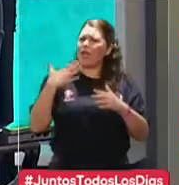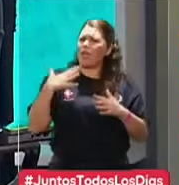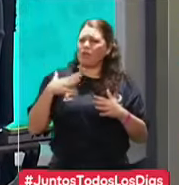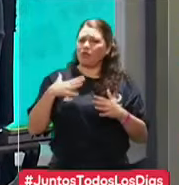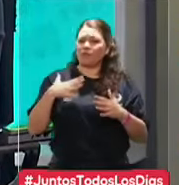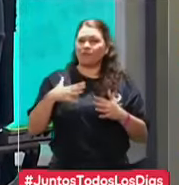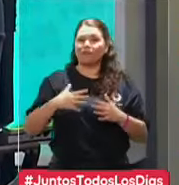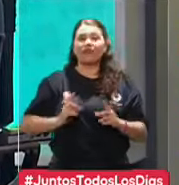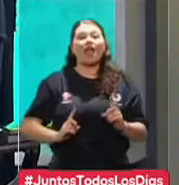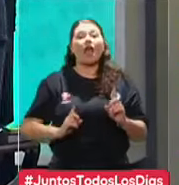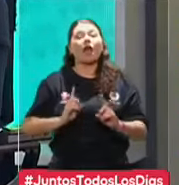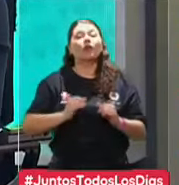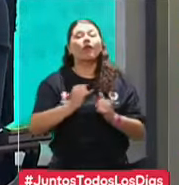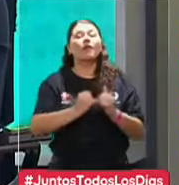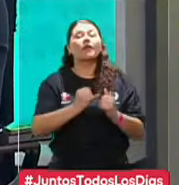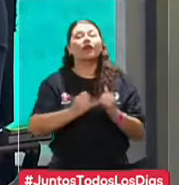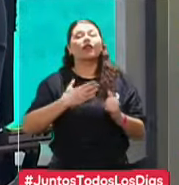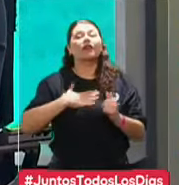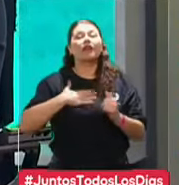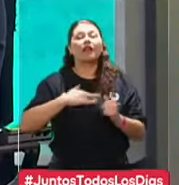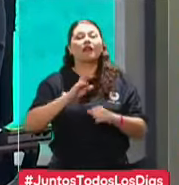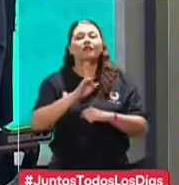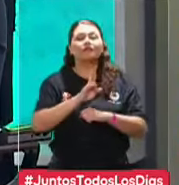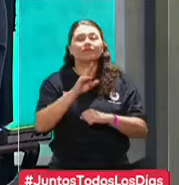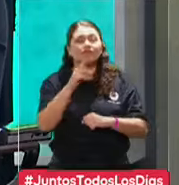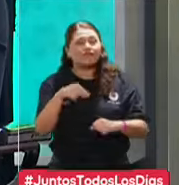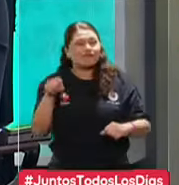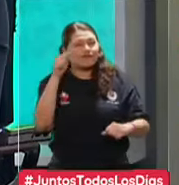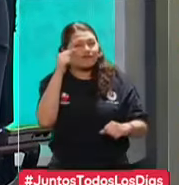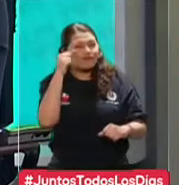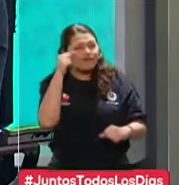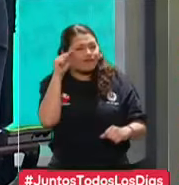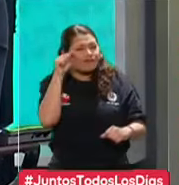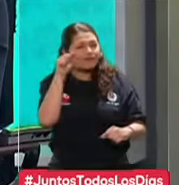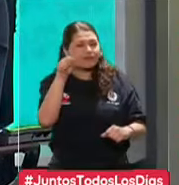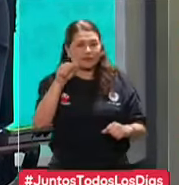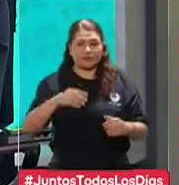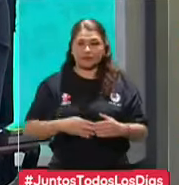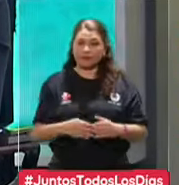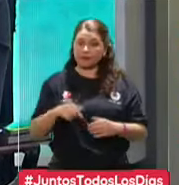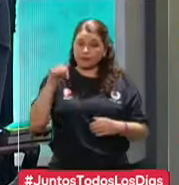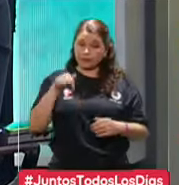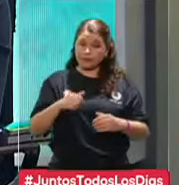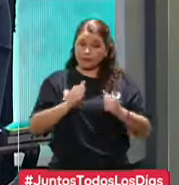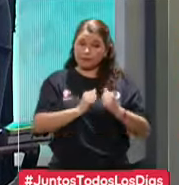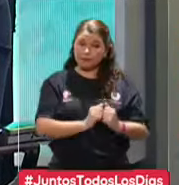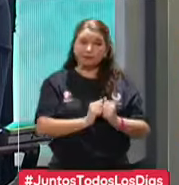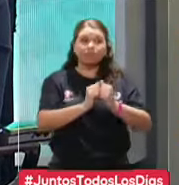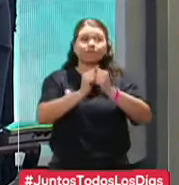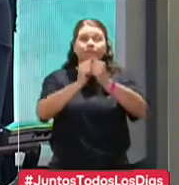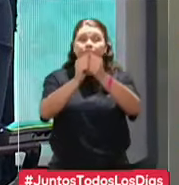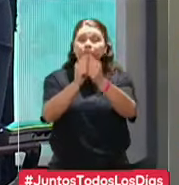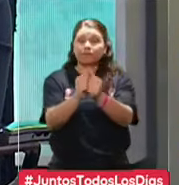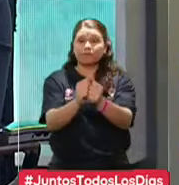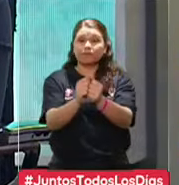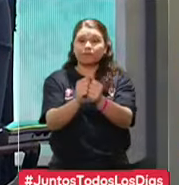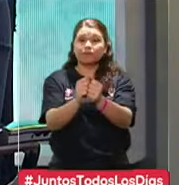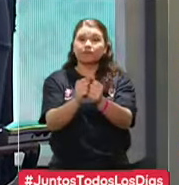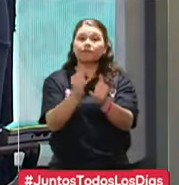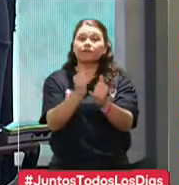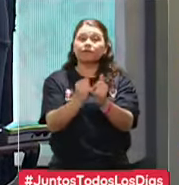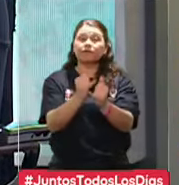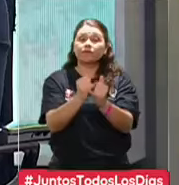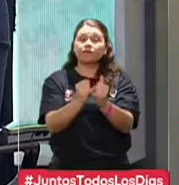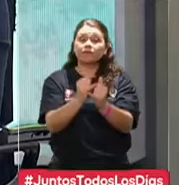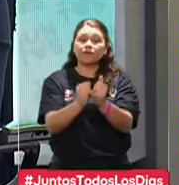no solamente el Teatro Teletón, sino que te quieren reconocer. Hoy nos acompañan los amigos, como